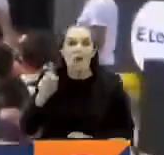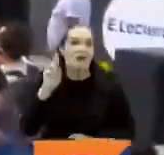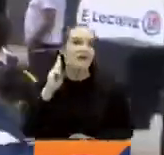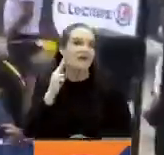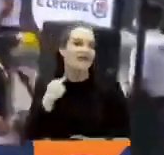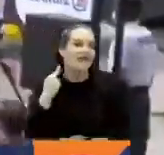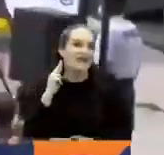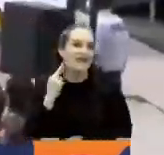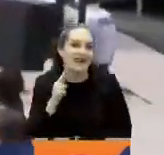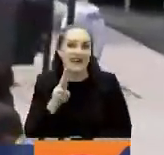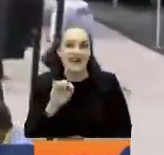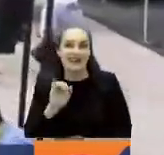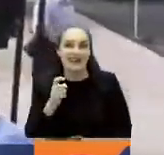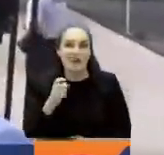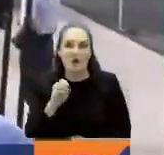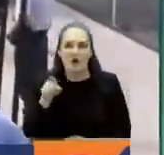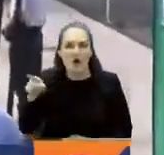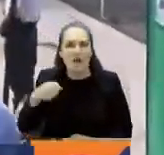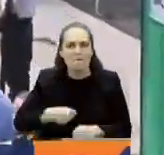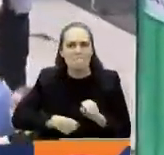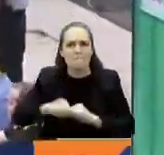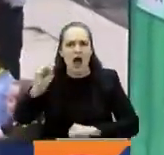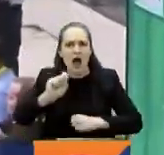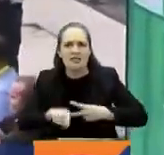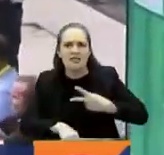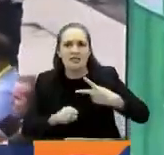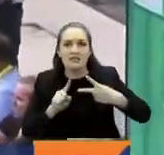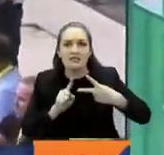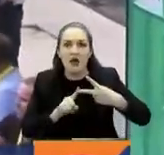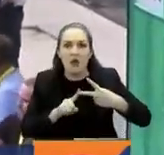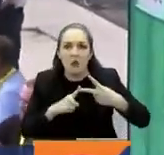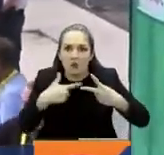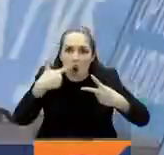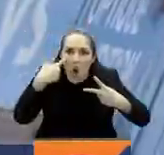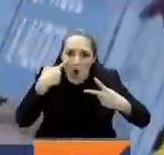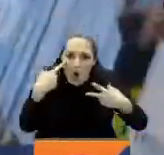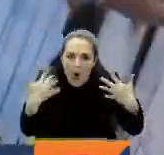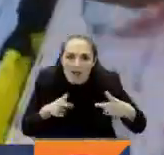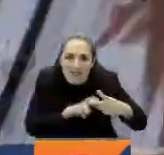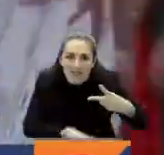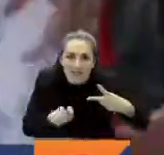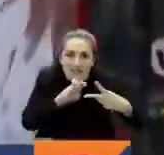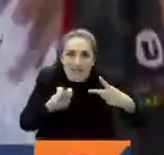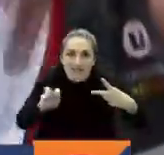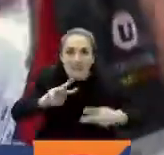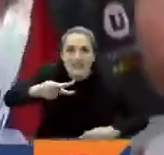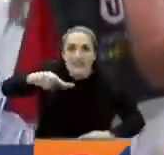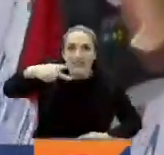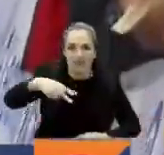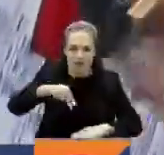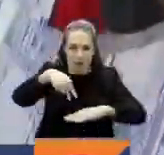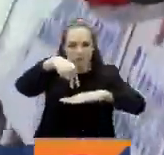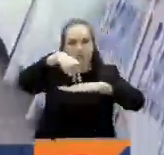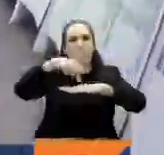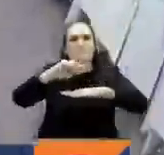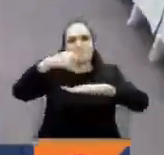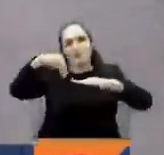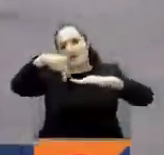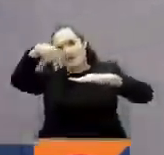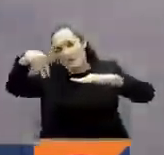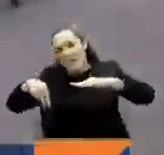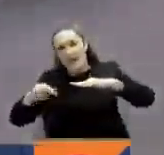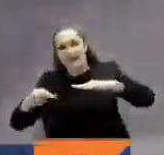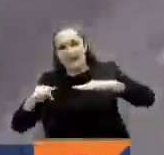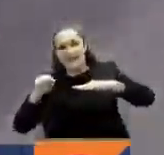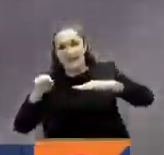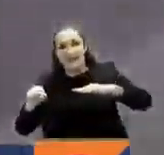Rigoberto Urán en el podio. Rigo, ojo a esto, ascendió al segundo cajón y luchó muy bien en la jornada de hoy, que fue ganada